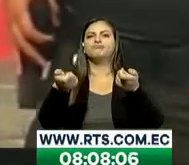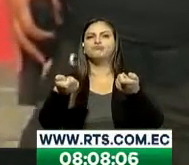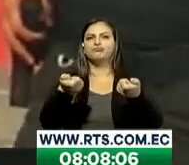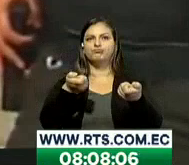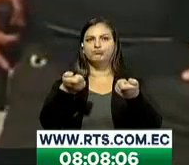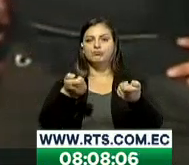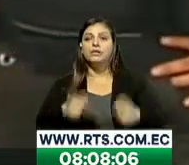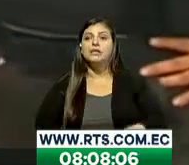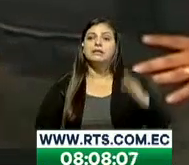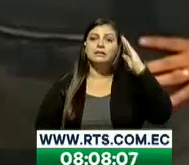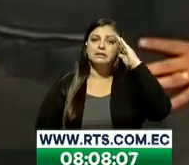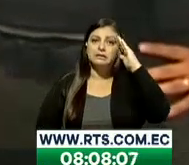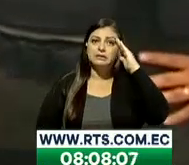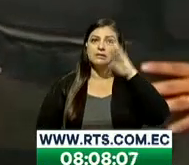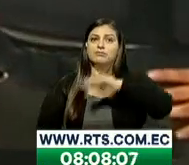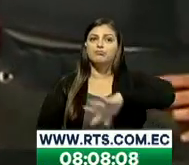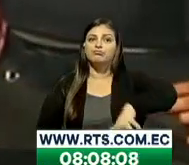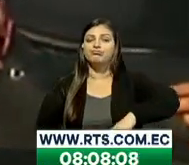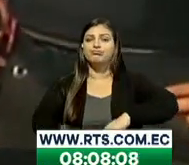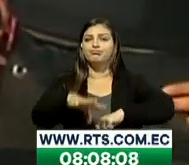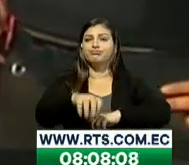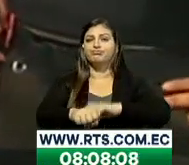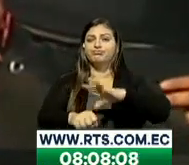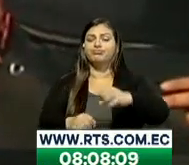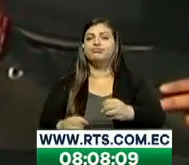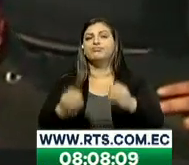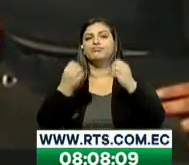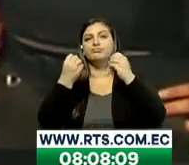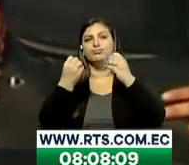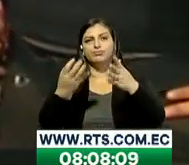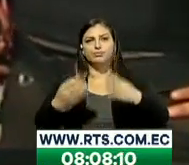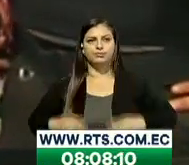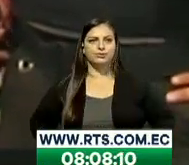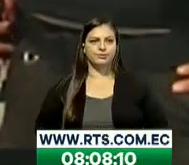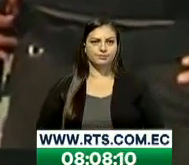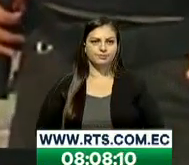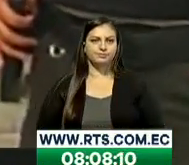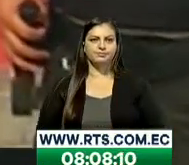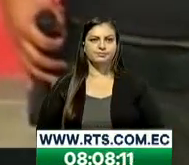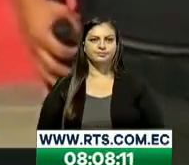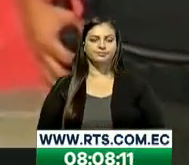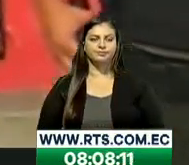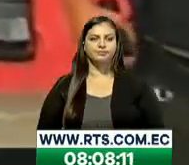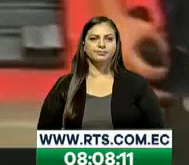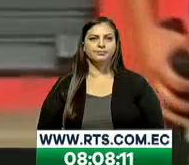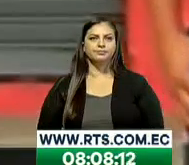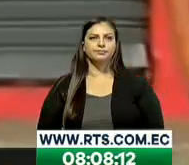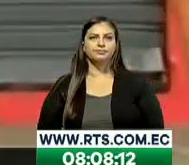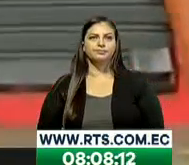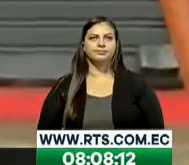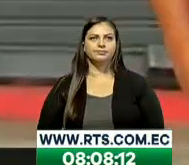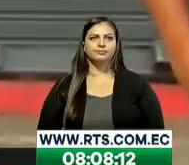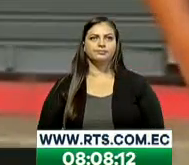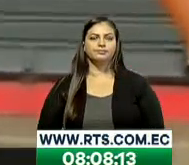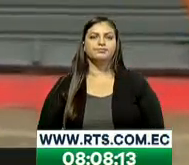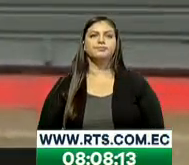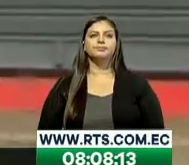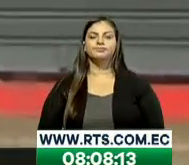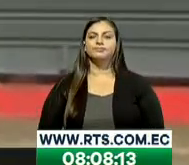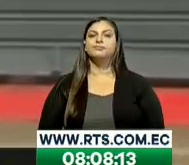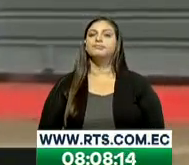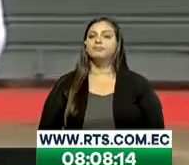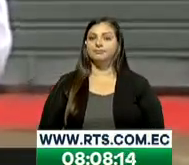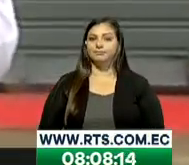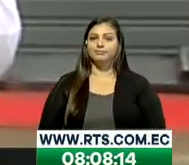índices delincuenciales en la ciudad de Guayaquil, sobre todo en este punto, en este distrito en el cual nos encontramos, donde las últimas semanas, como